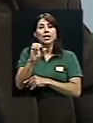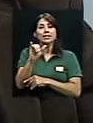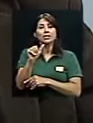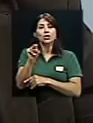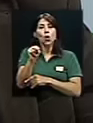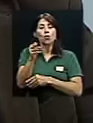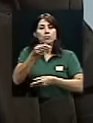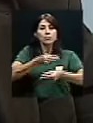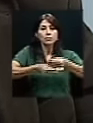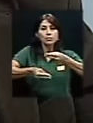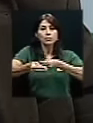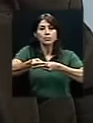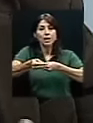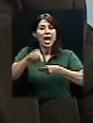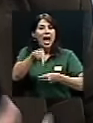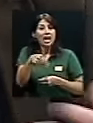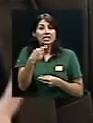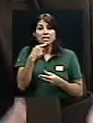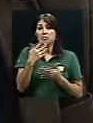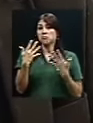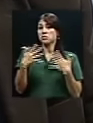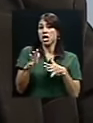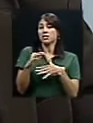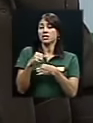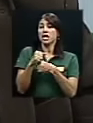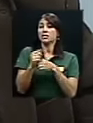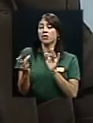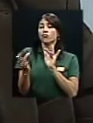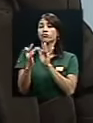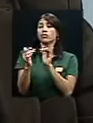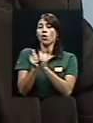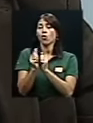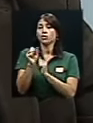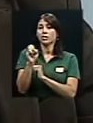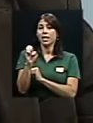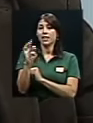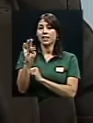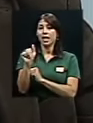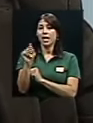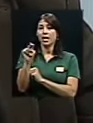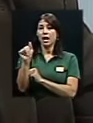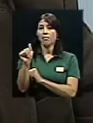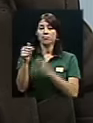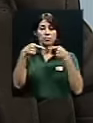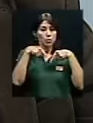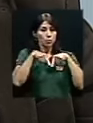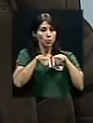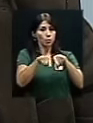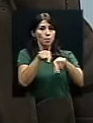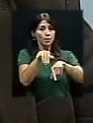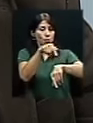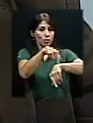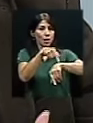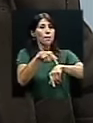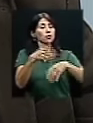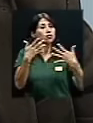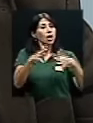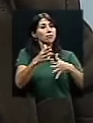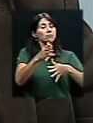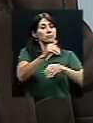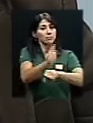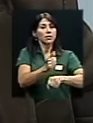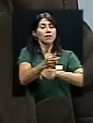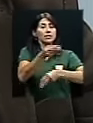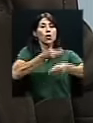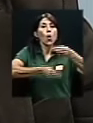el hecho de que se hace el asunto con SETENA y paralelamente se obtienen las concesiones. Eso me parece que es muy grave porque entonces le da total